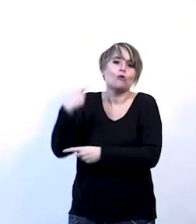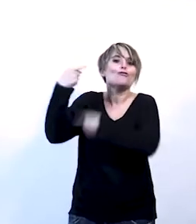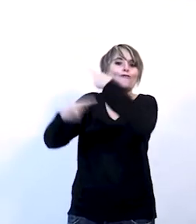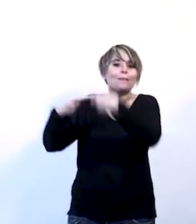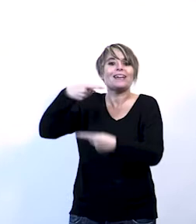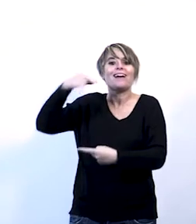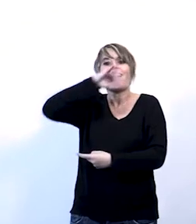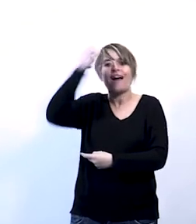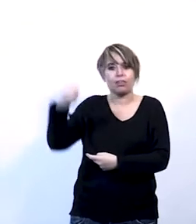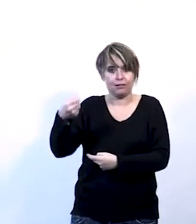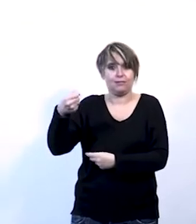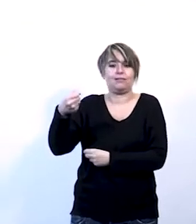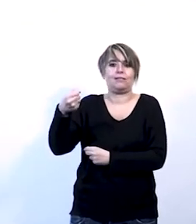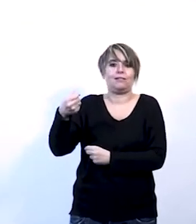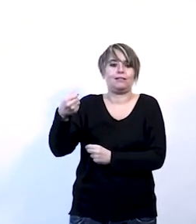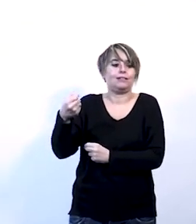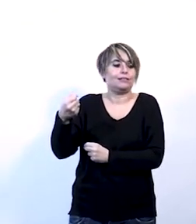Gaza. Entonces,